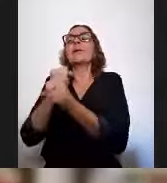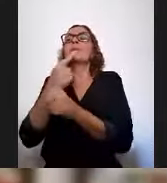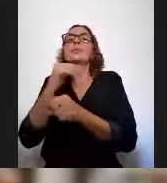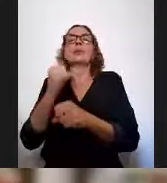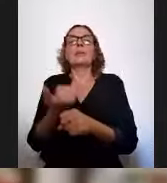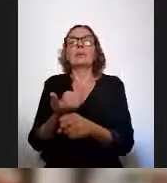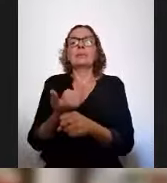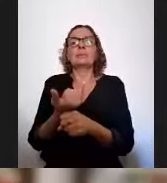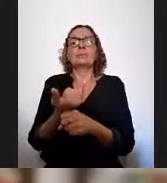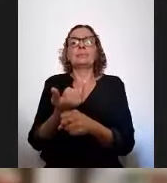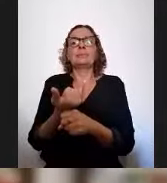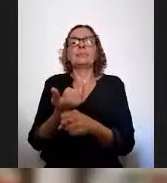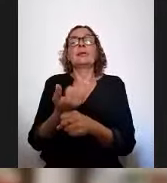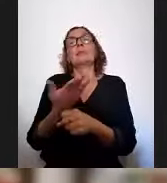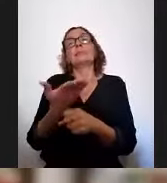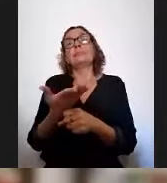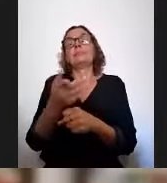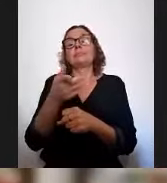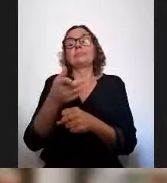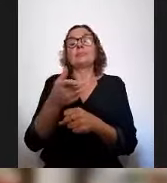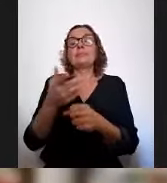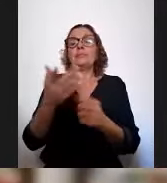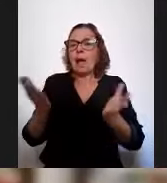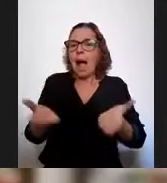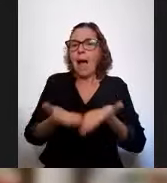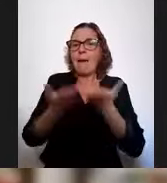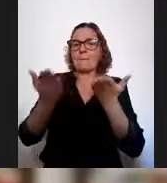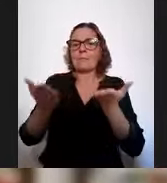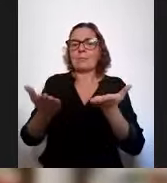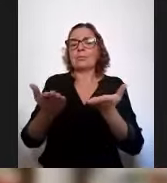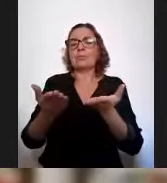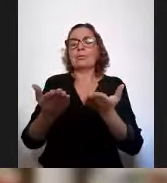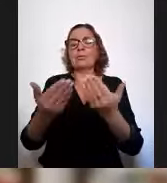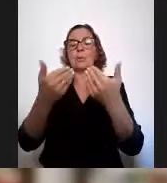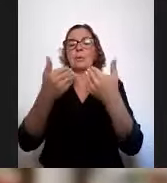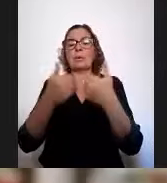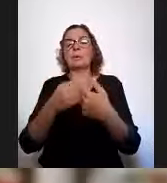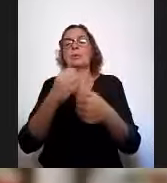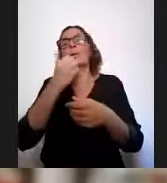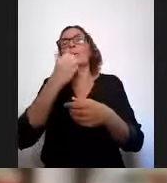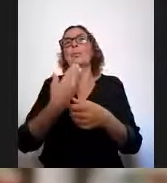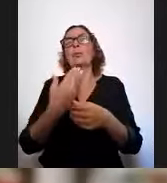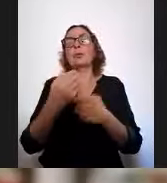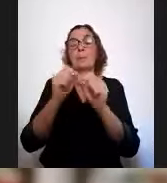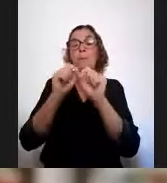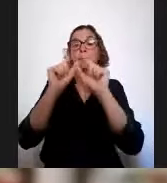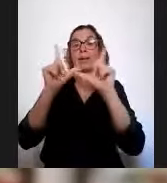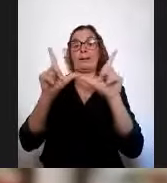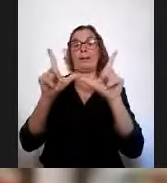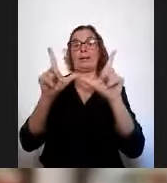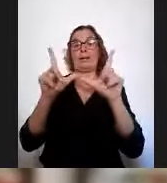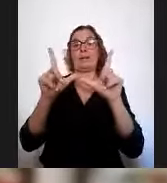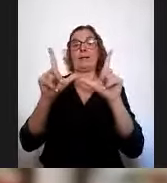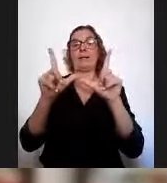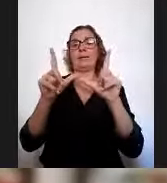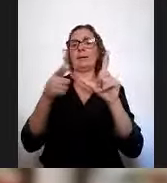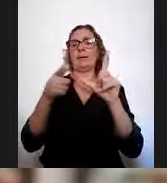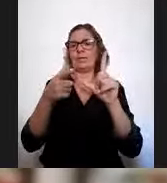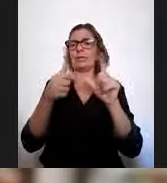¿Sí? Esas motivaciones que cuando me pregunto el por qué me aparecen, ¿son